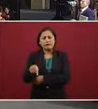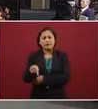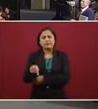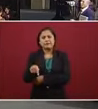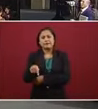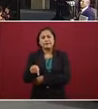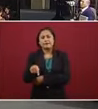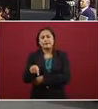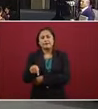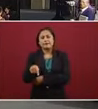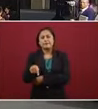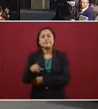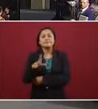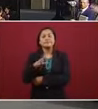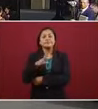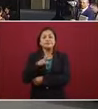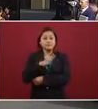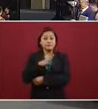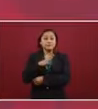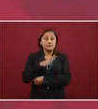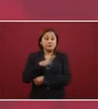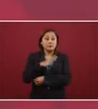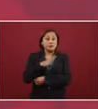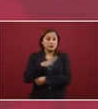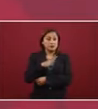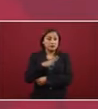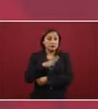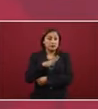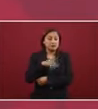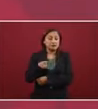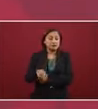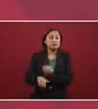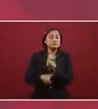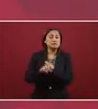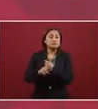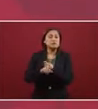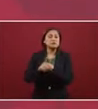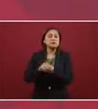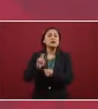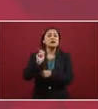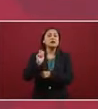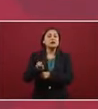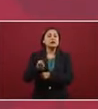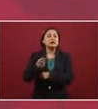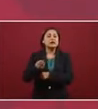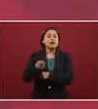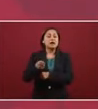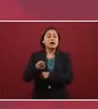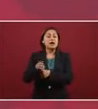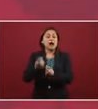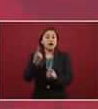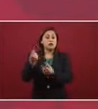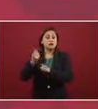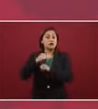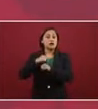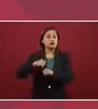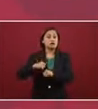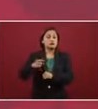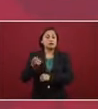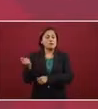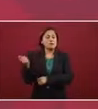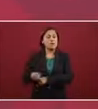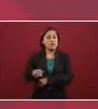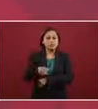tiene como propósito el que se obligue a las autoridades mexicanas a dar